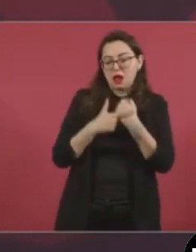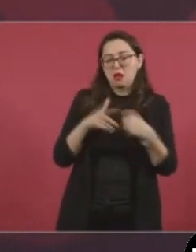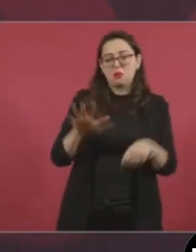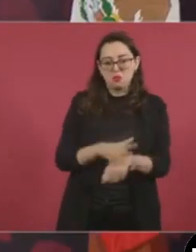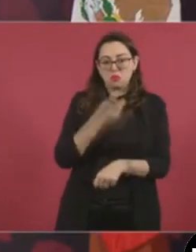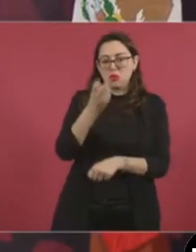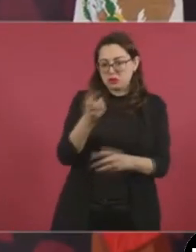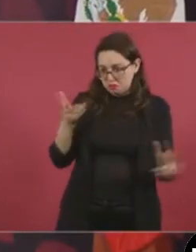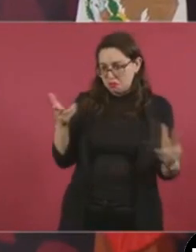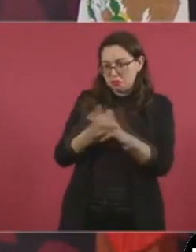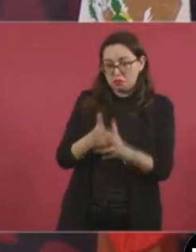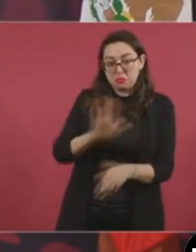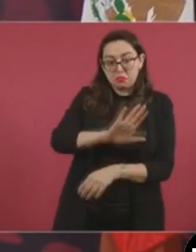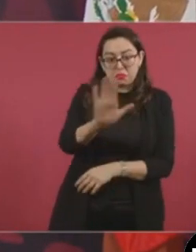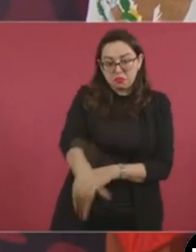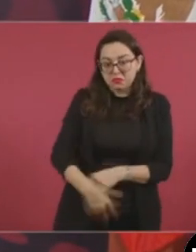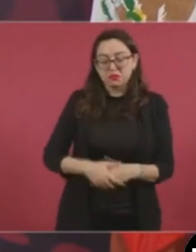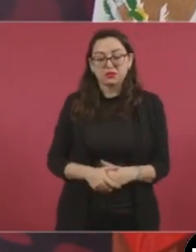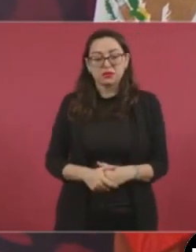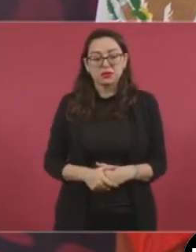Si interviene